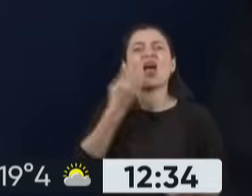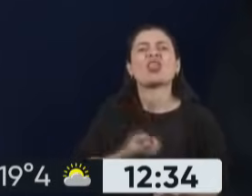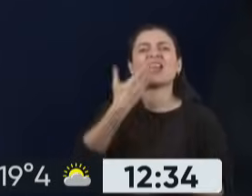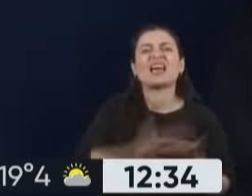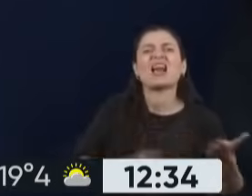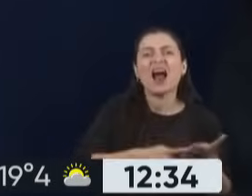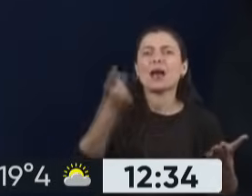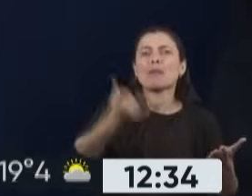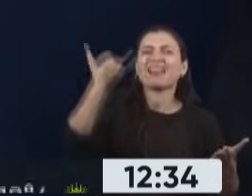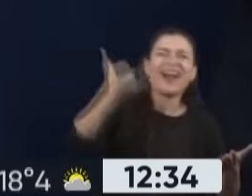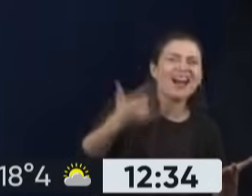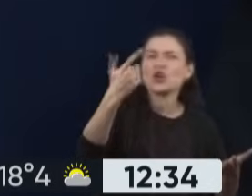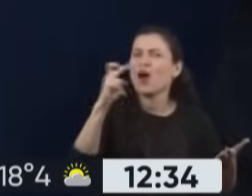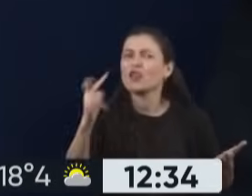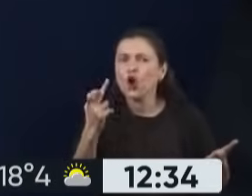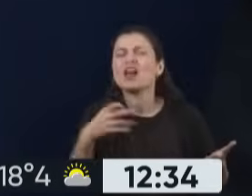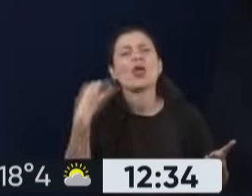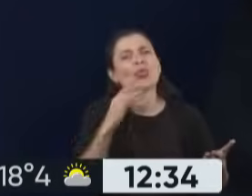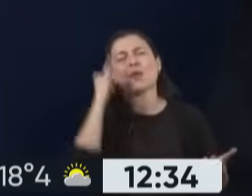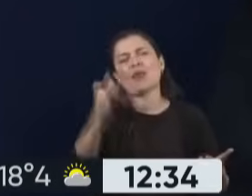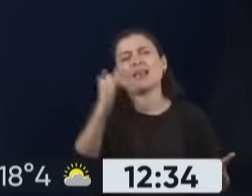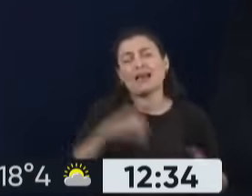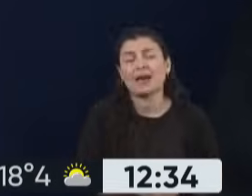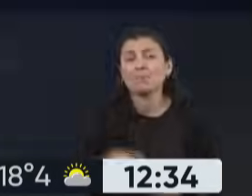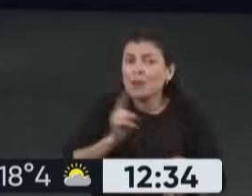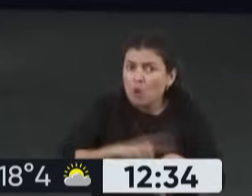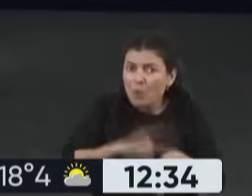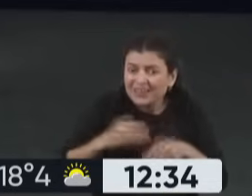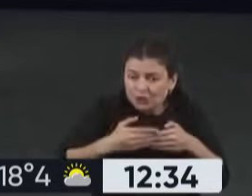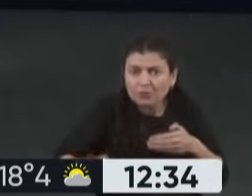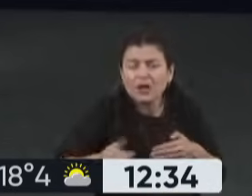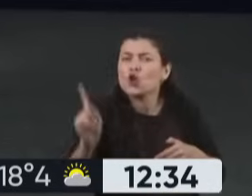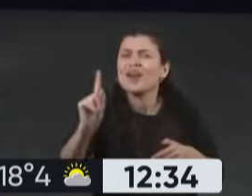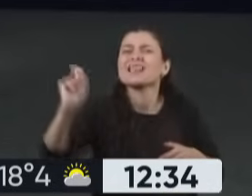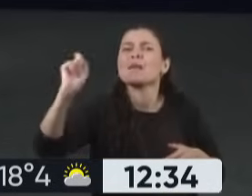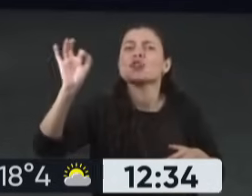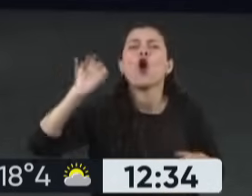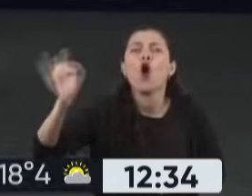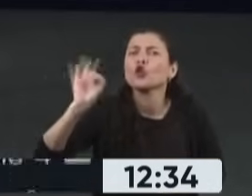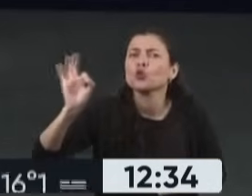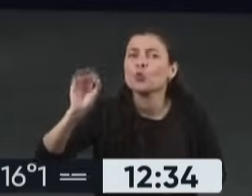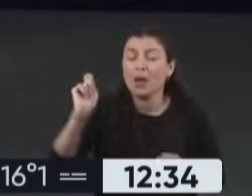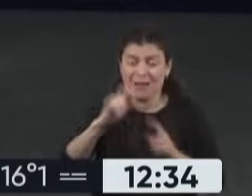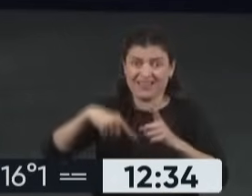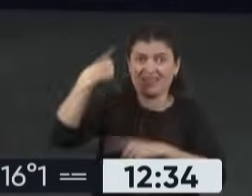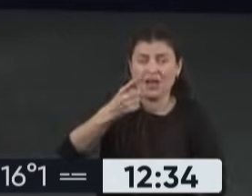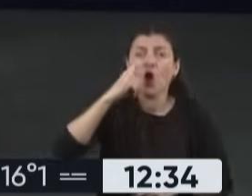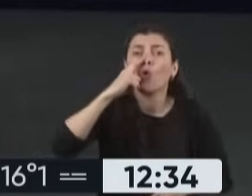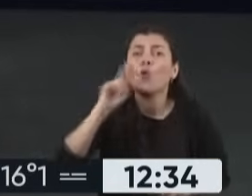depende de octubre. Esto entra en vigencia, como dijo el titular de ARCA, a partir del 1 de